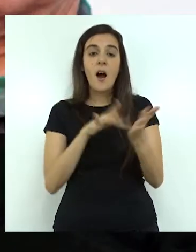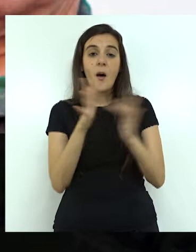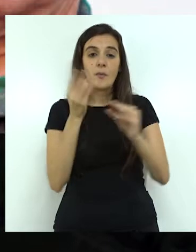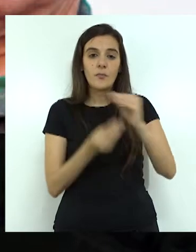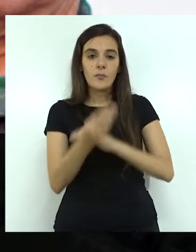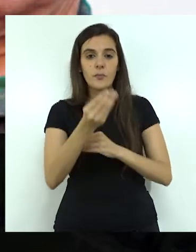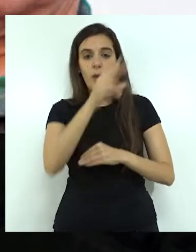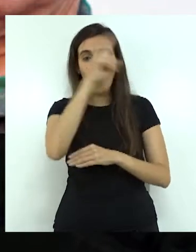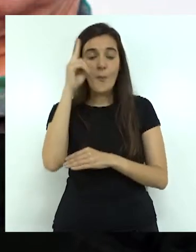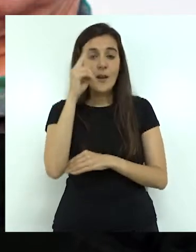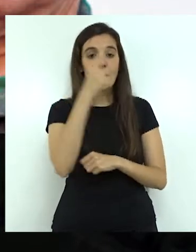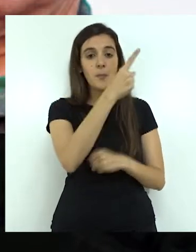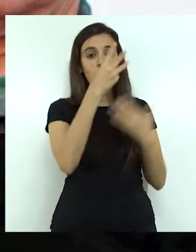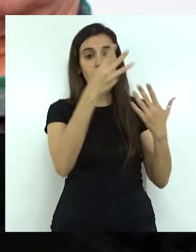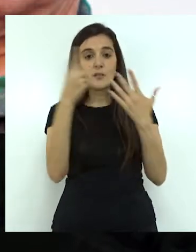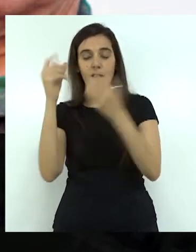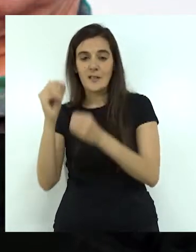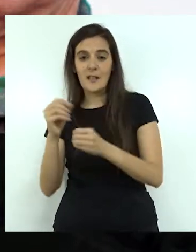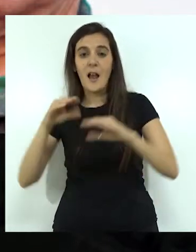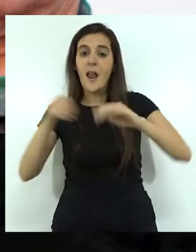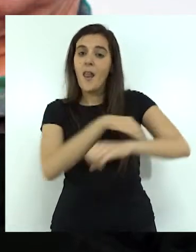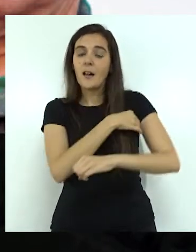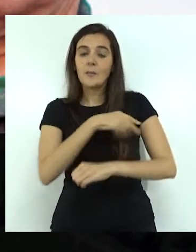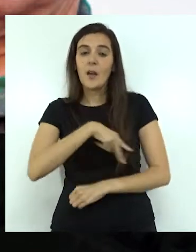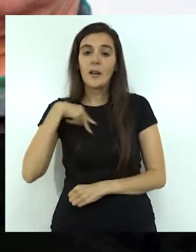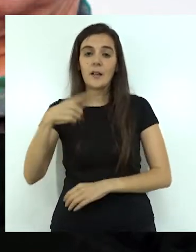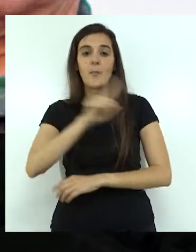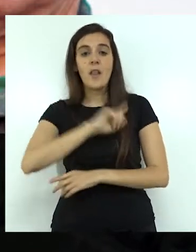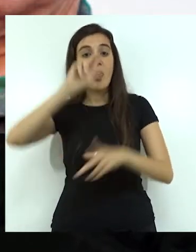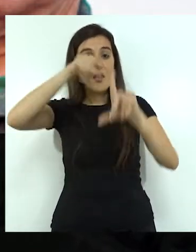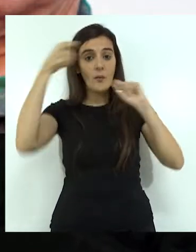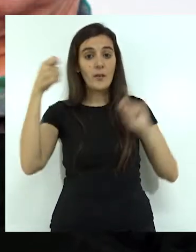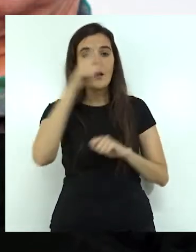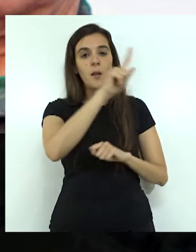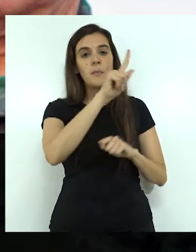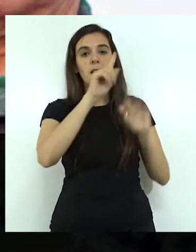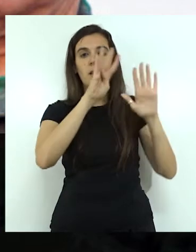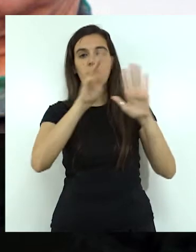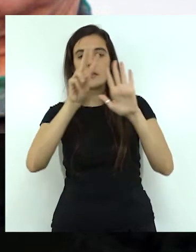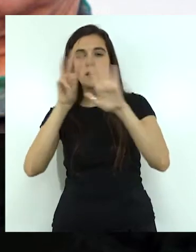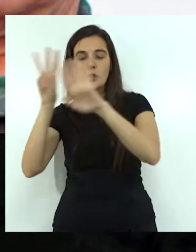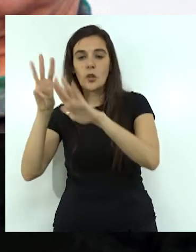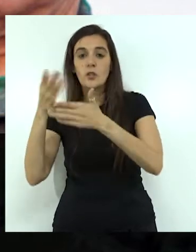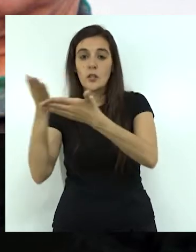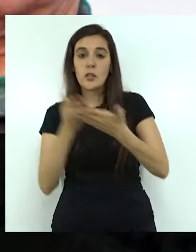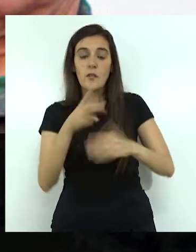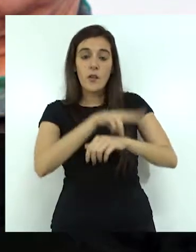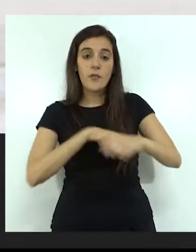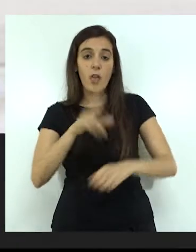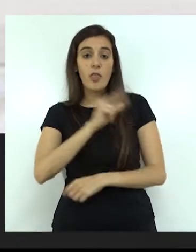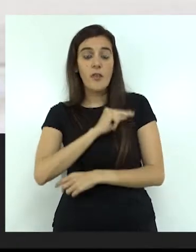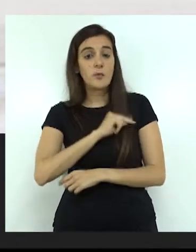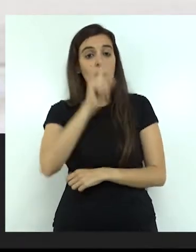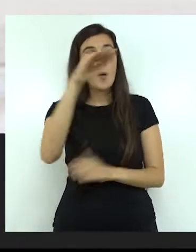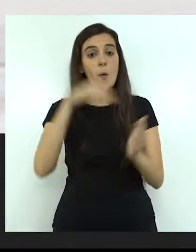ingresó en la academia general militar de zaragoza en 1978 y recibió el despacho de teniente en 1983